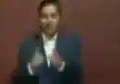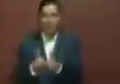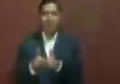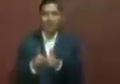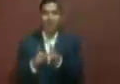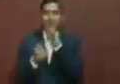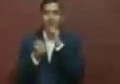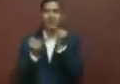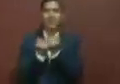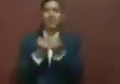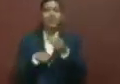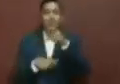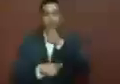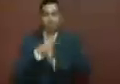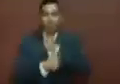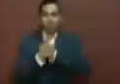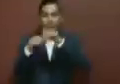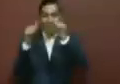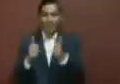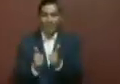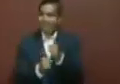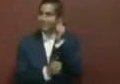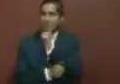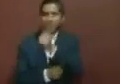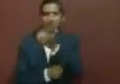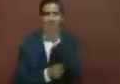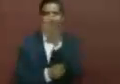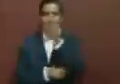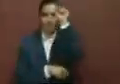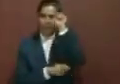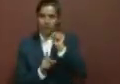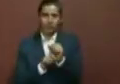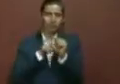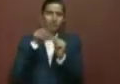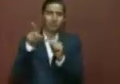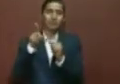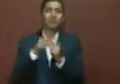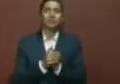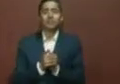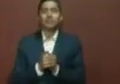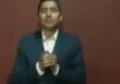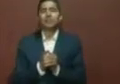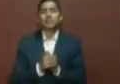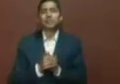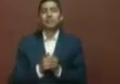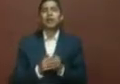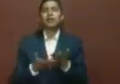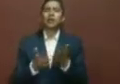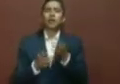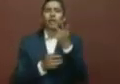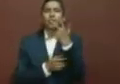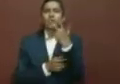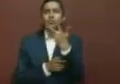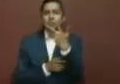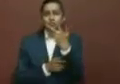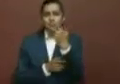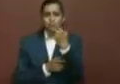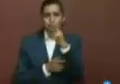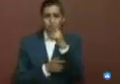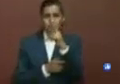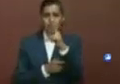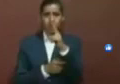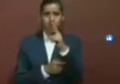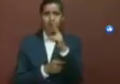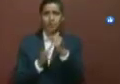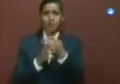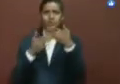también de los artesanos que tradicionalmente se lleva a cabo en Pátzcuaro. Y el 8 de noviembre abrimos